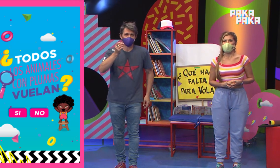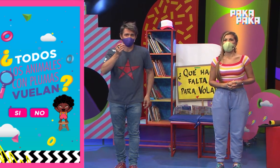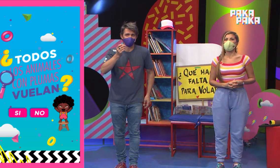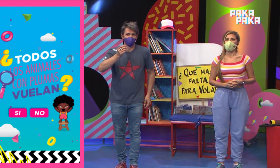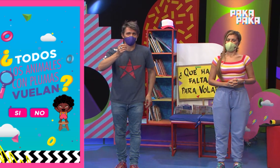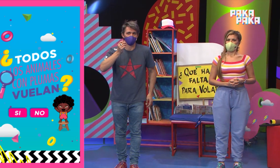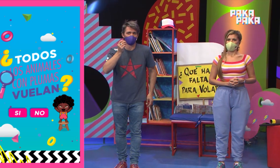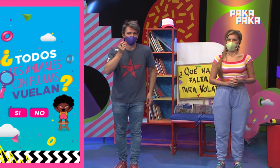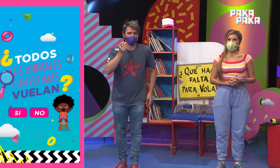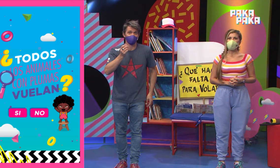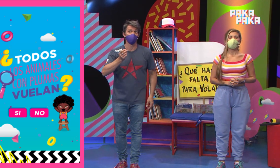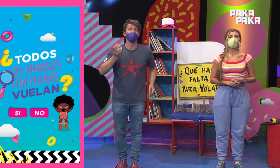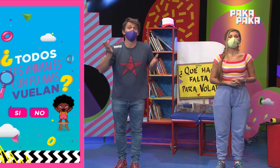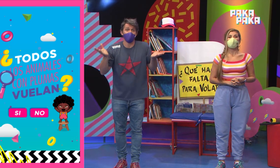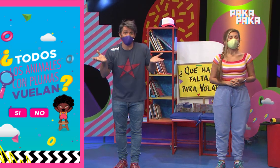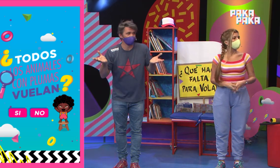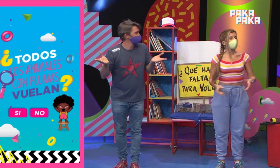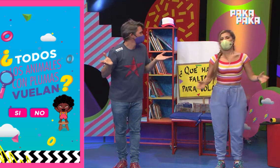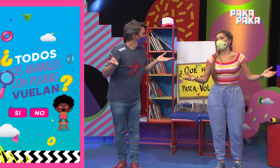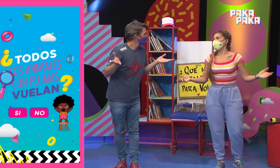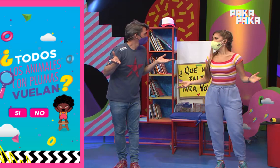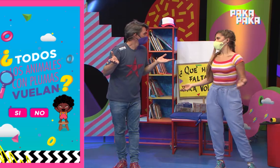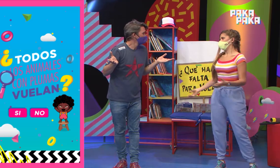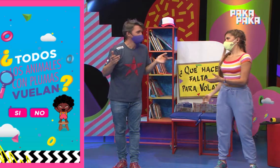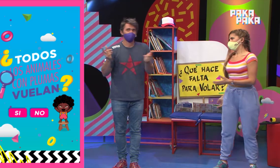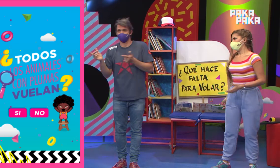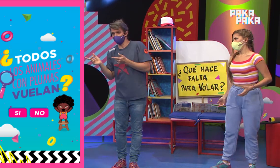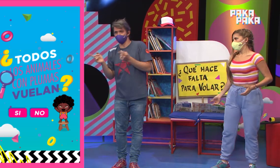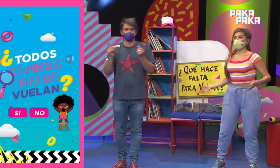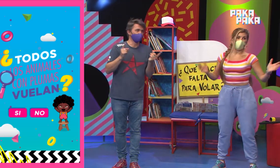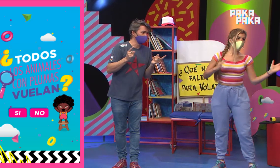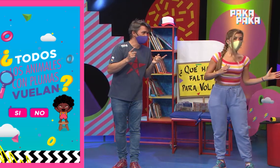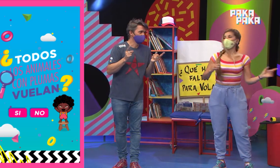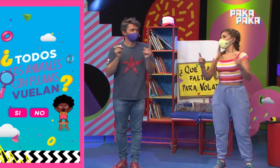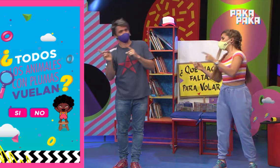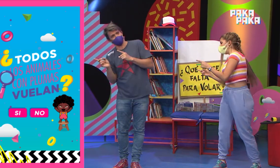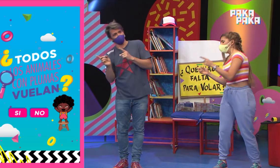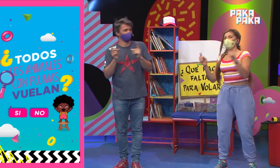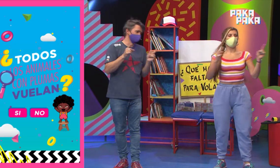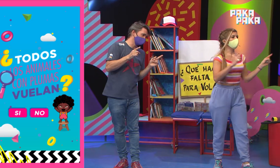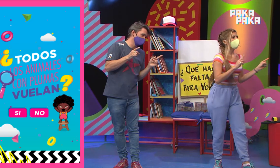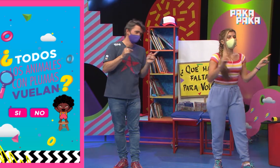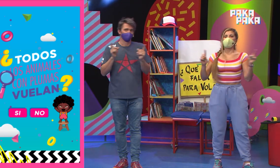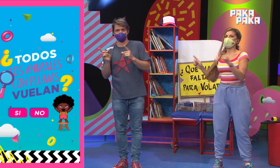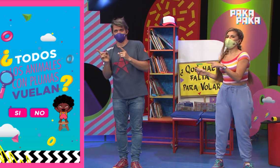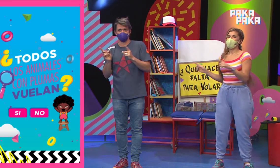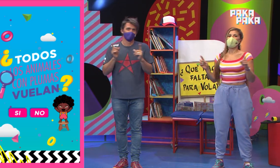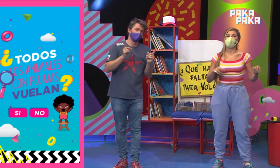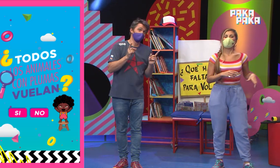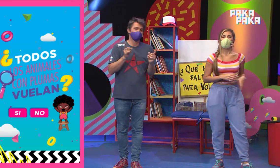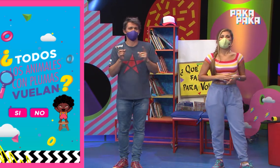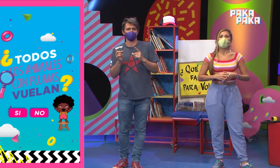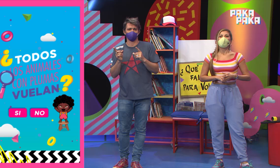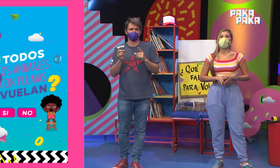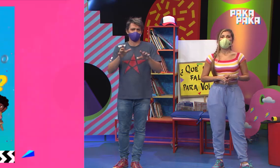los animales con plumas vuelan? Qué buena pregunta. ¿Sí o no? ¿Sí o no? ¿Sí o